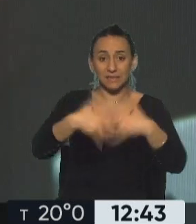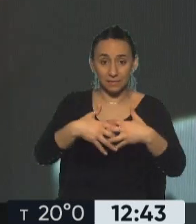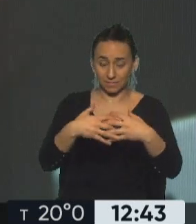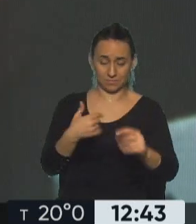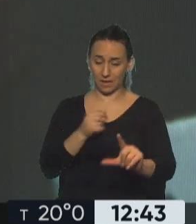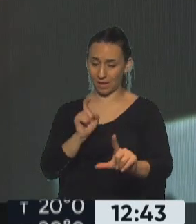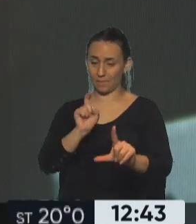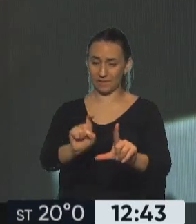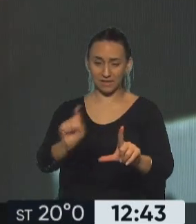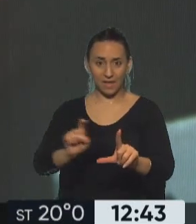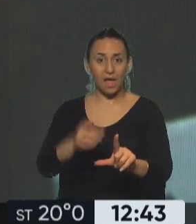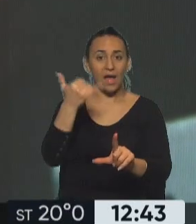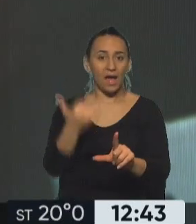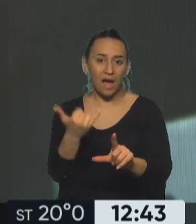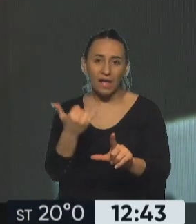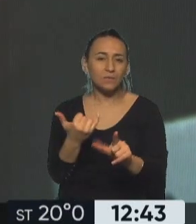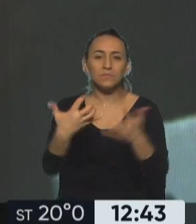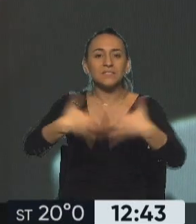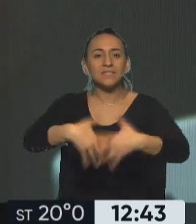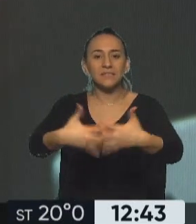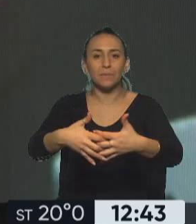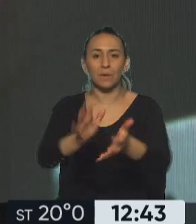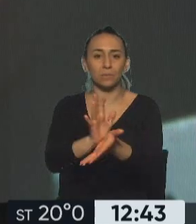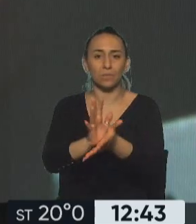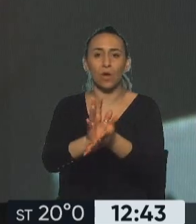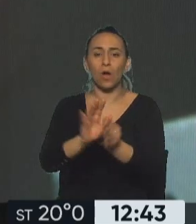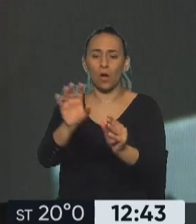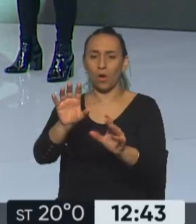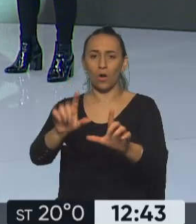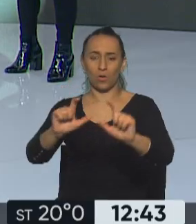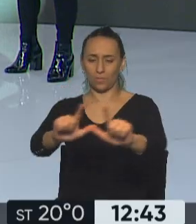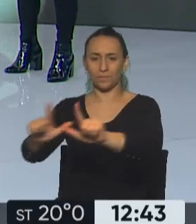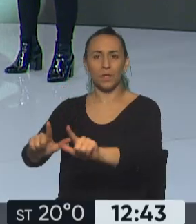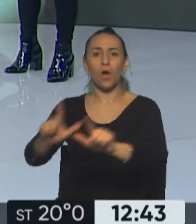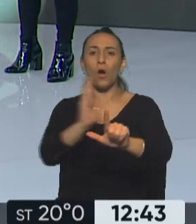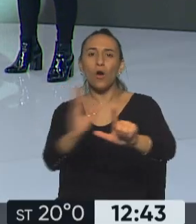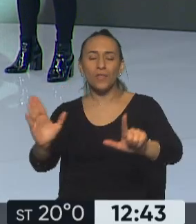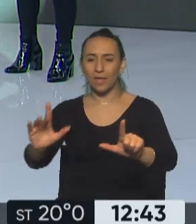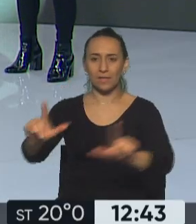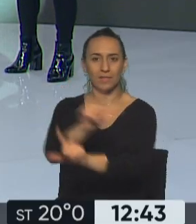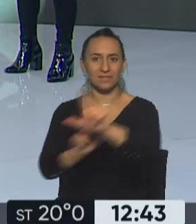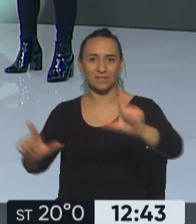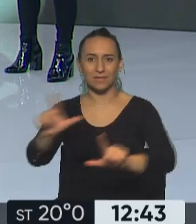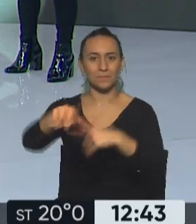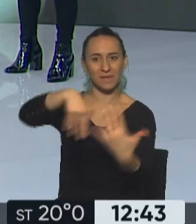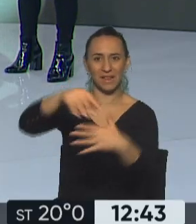candidatos, tiene un algoritmo que nos lo pone en diferentes órdenes y tiene un DVD que transporta la